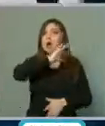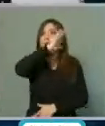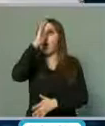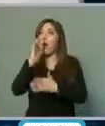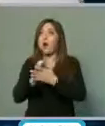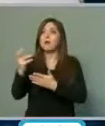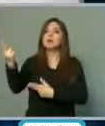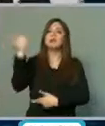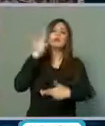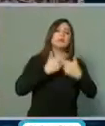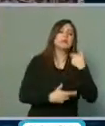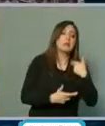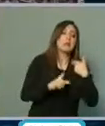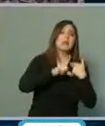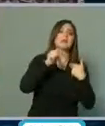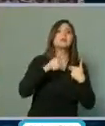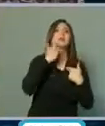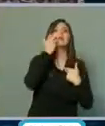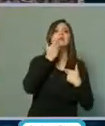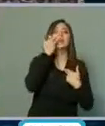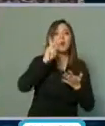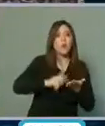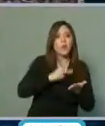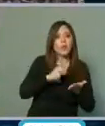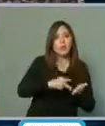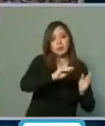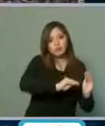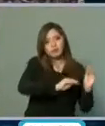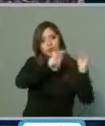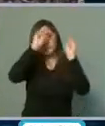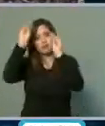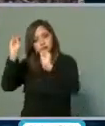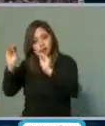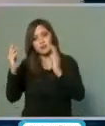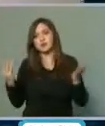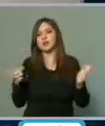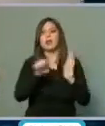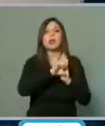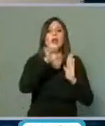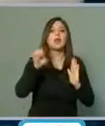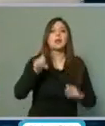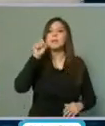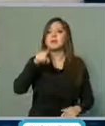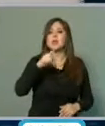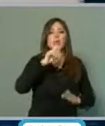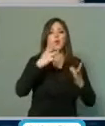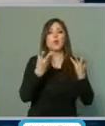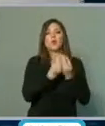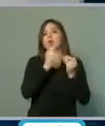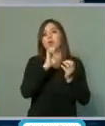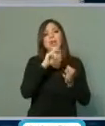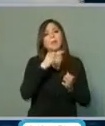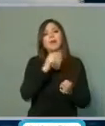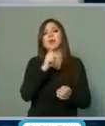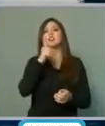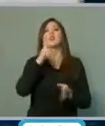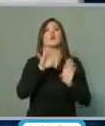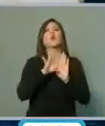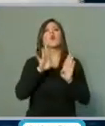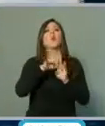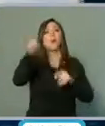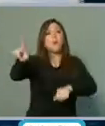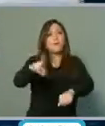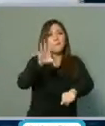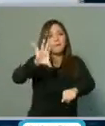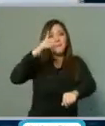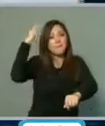puede conocer, por ejemplo, Hermitage. En un viaje no se puede. No, ni en una semana. Ni en una semana. Pero, ni por